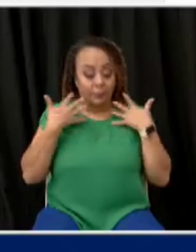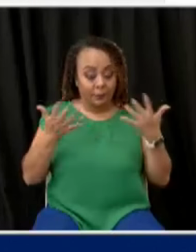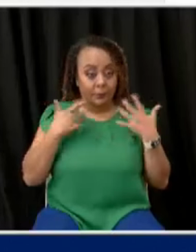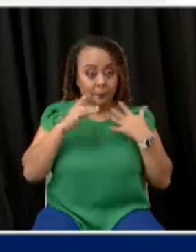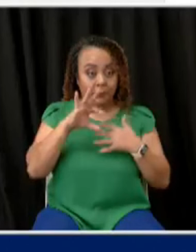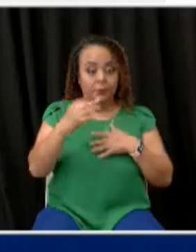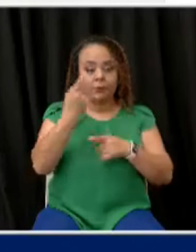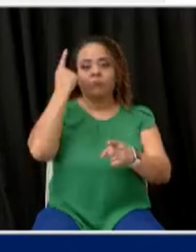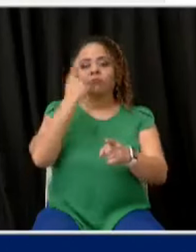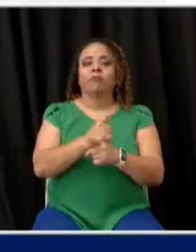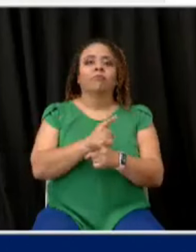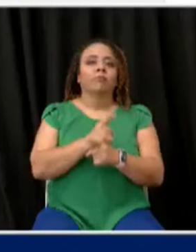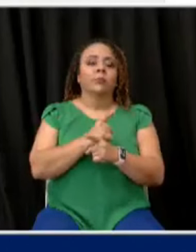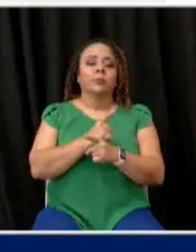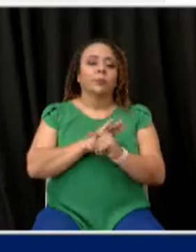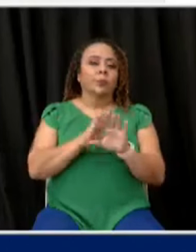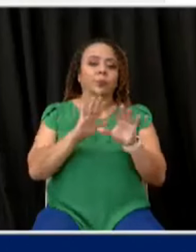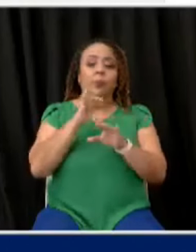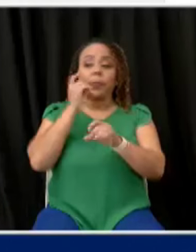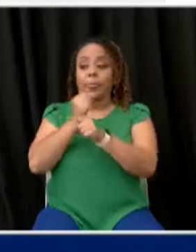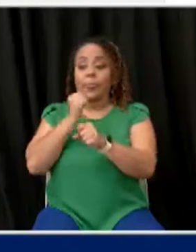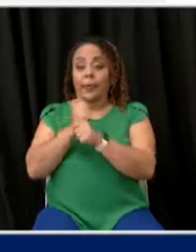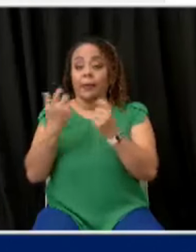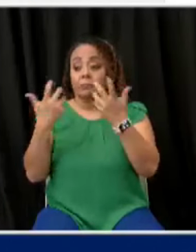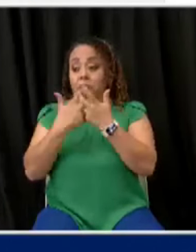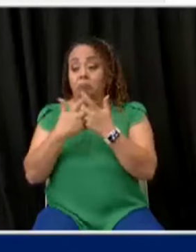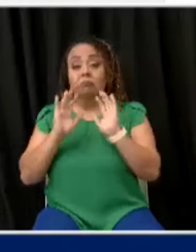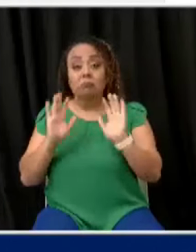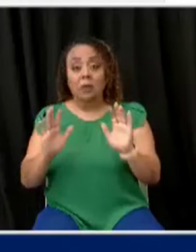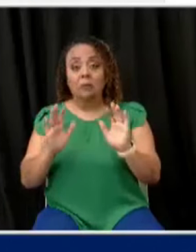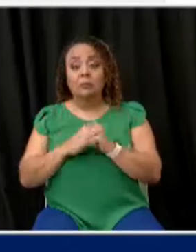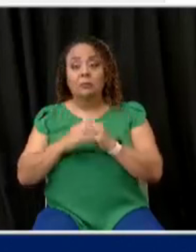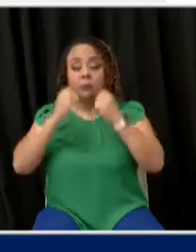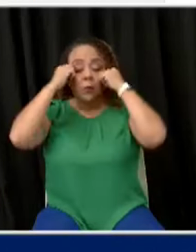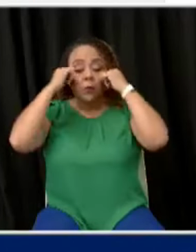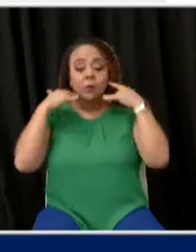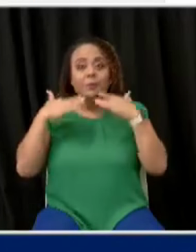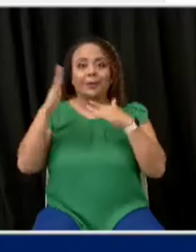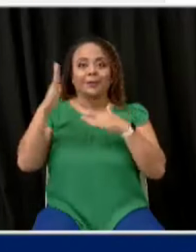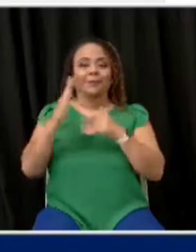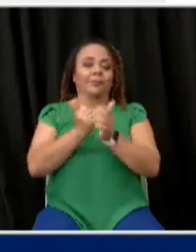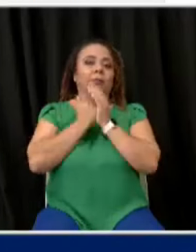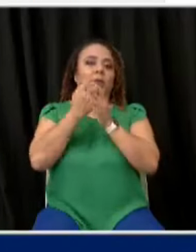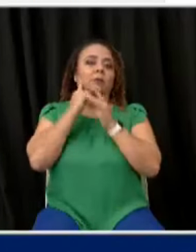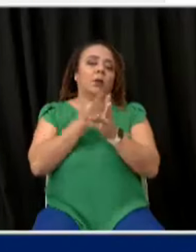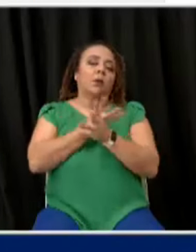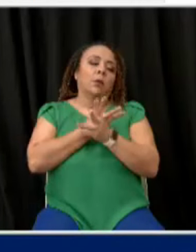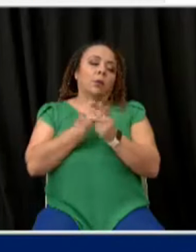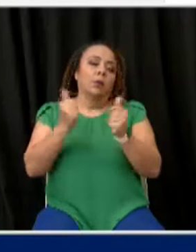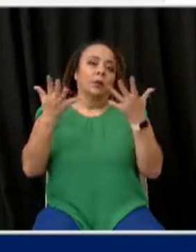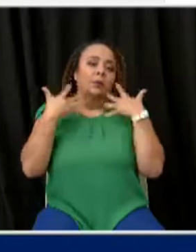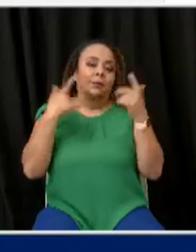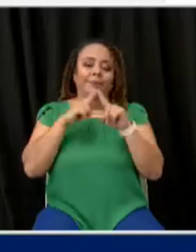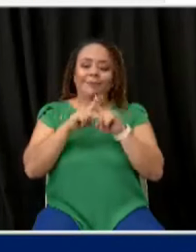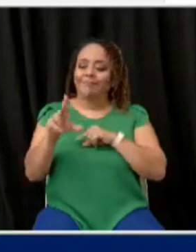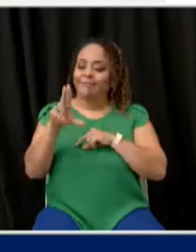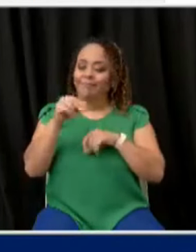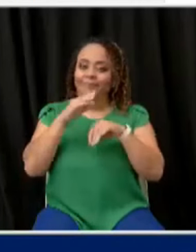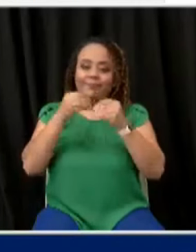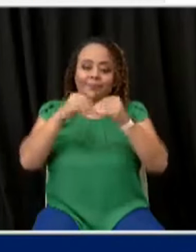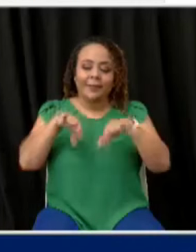manera eficiente. Okay. En un trabajador aclimatado la sudoración es mayor, ayuda a disipar el calor mayormente, pero no está